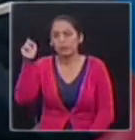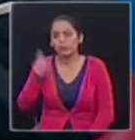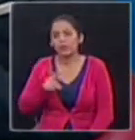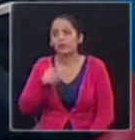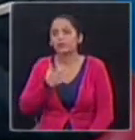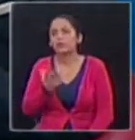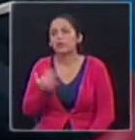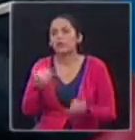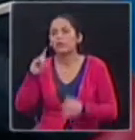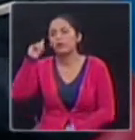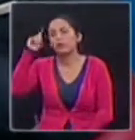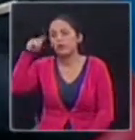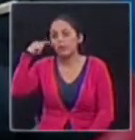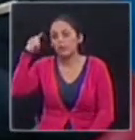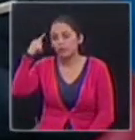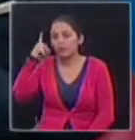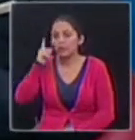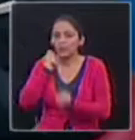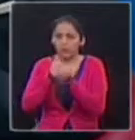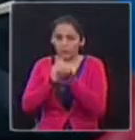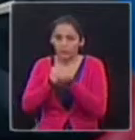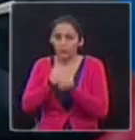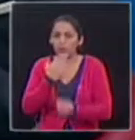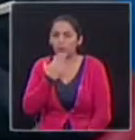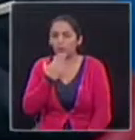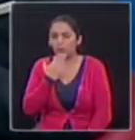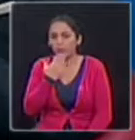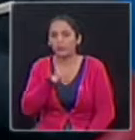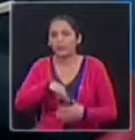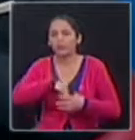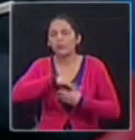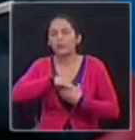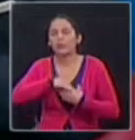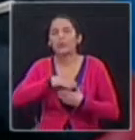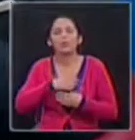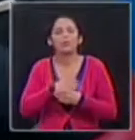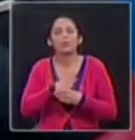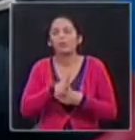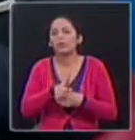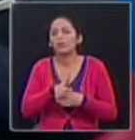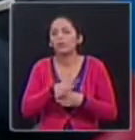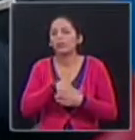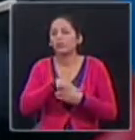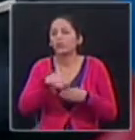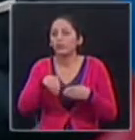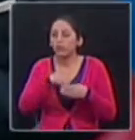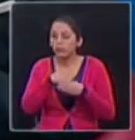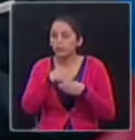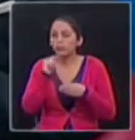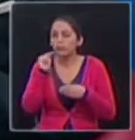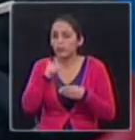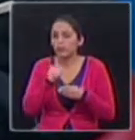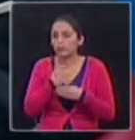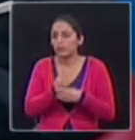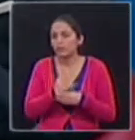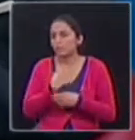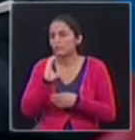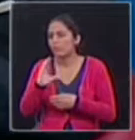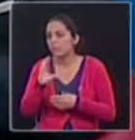debe impulsar a través de un fondo de desarrollo de las pequeñas industrias para que se pueda alentar a la